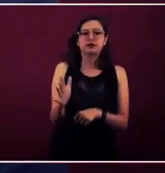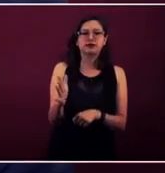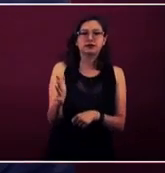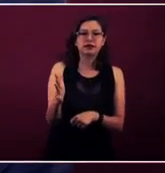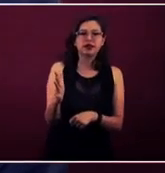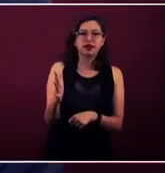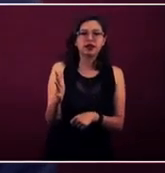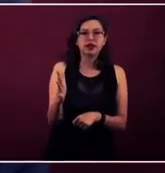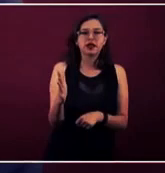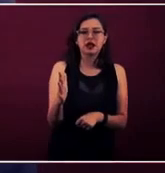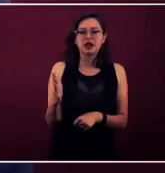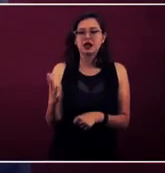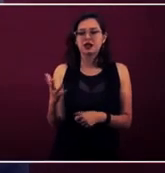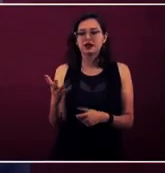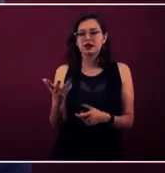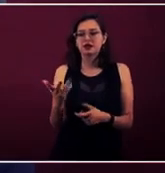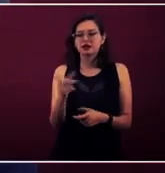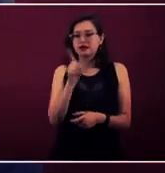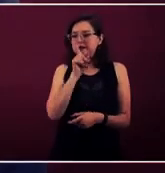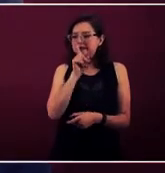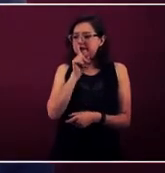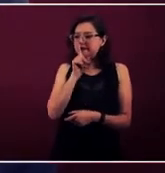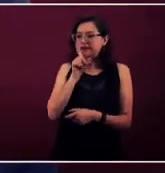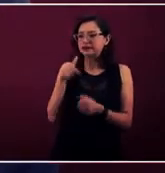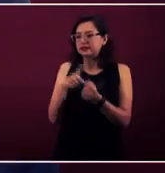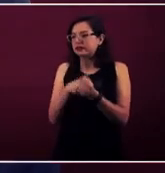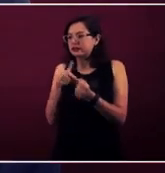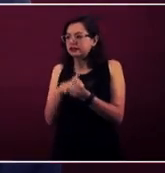que se puedan esconder